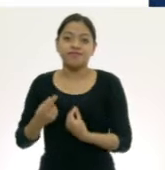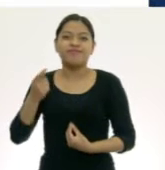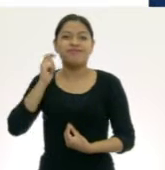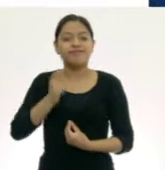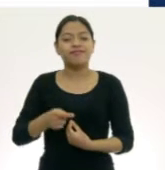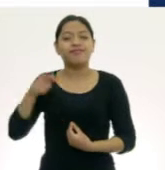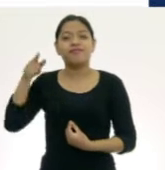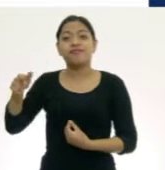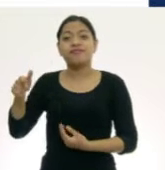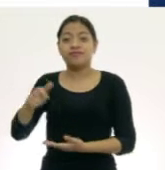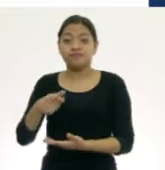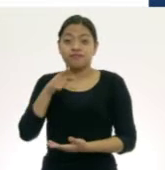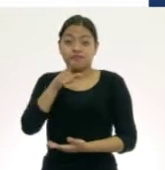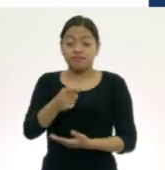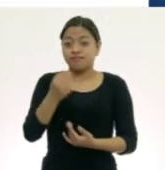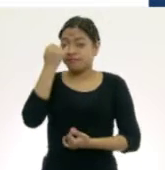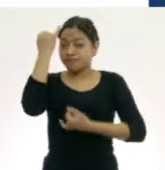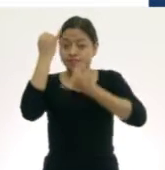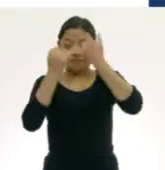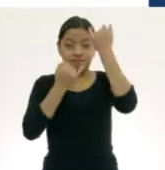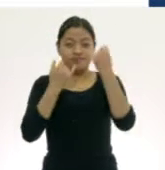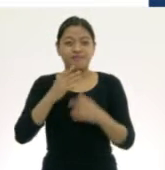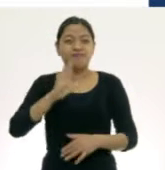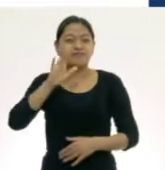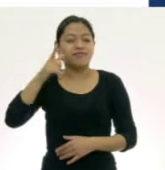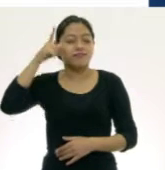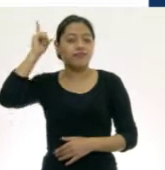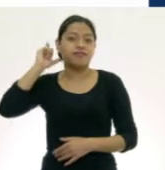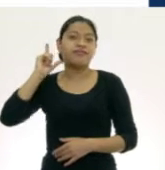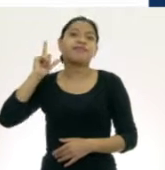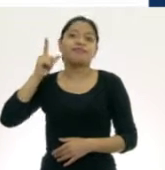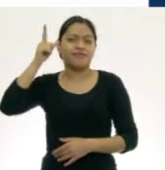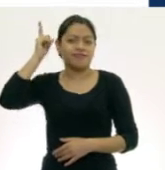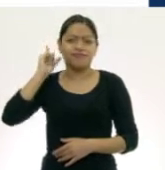era cosa de locos, los locos tenían razón.